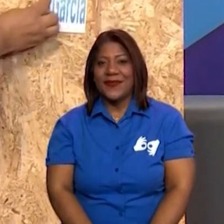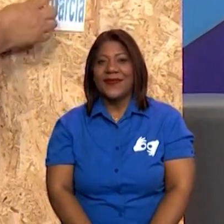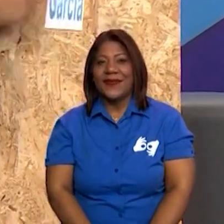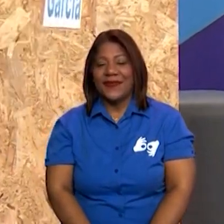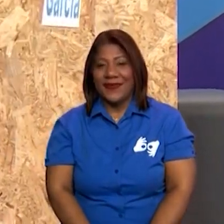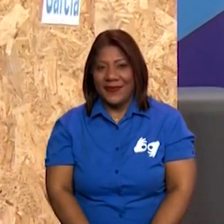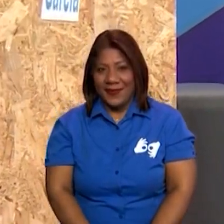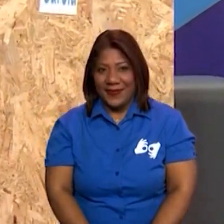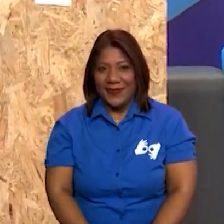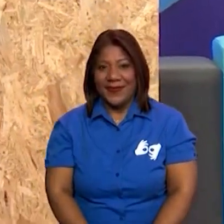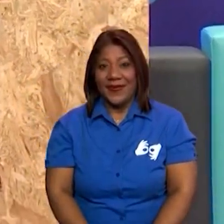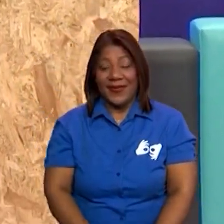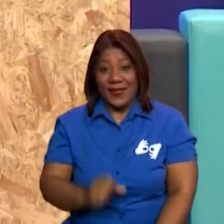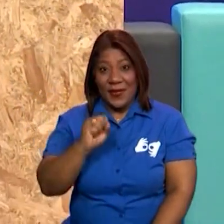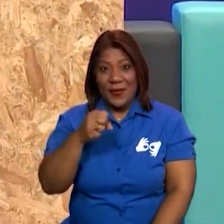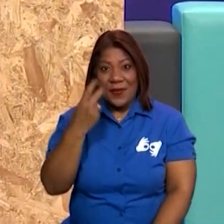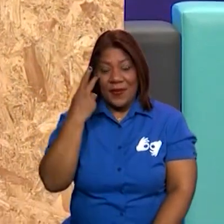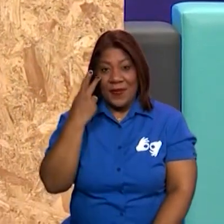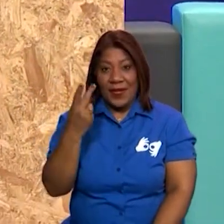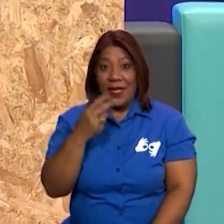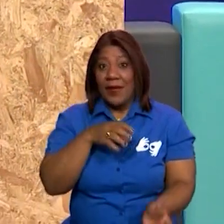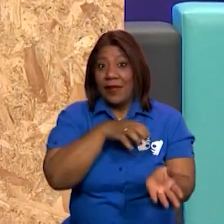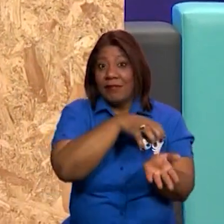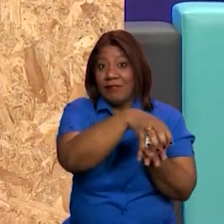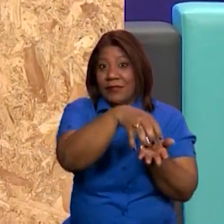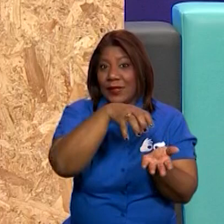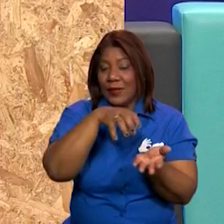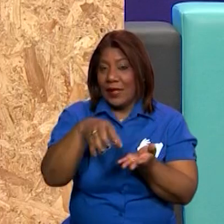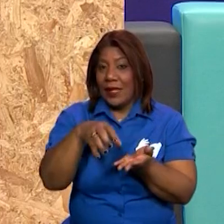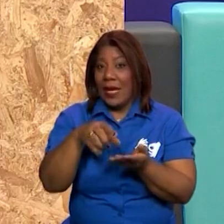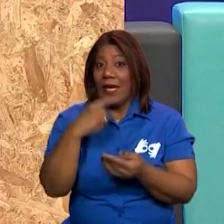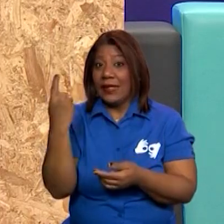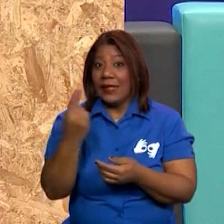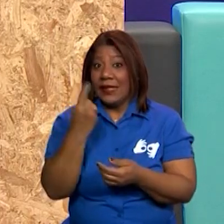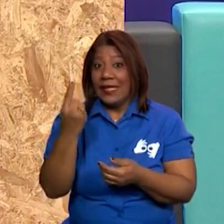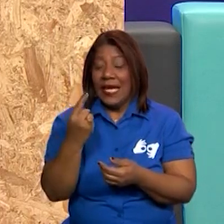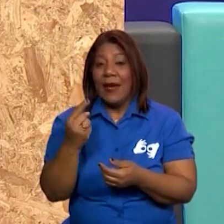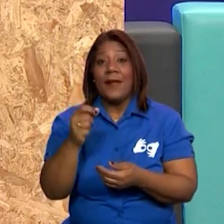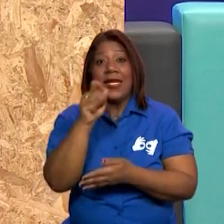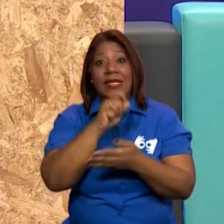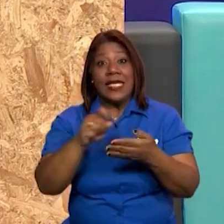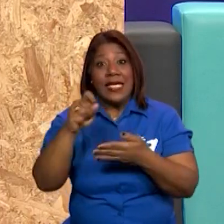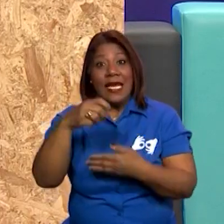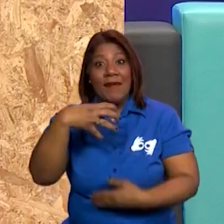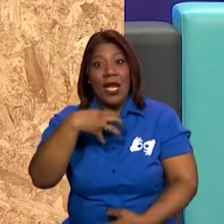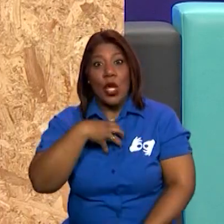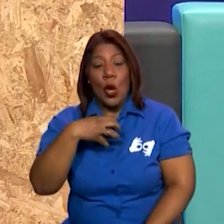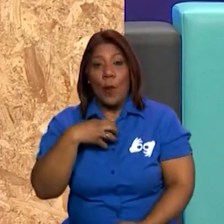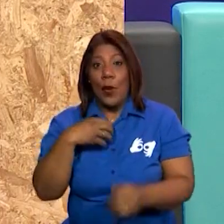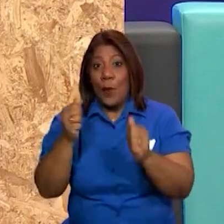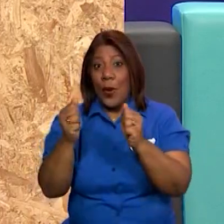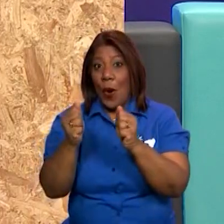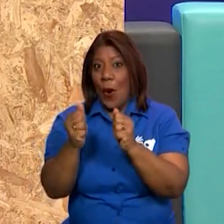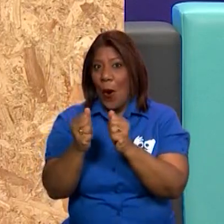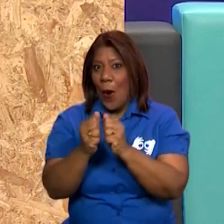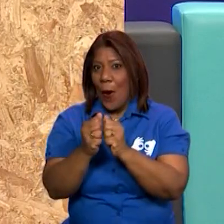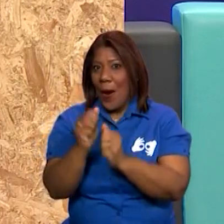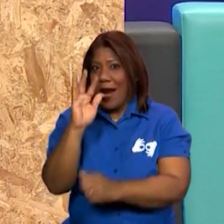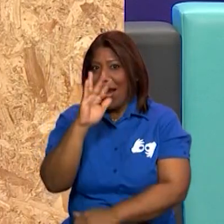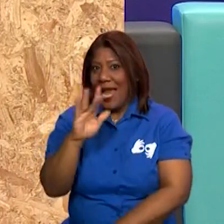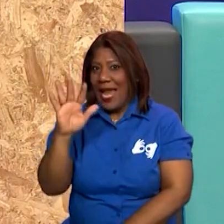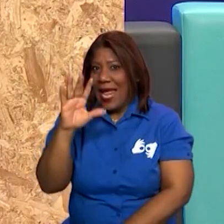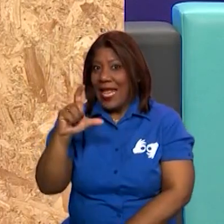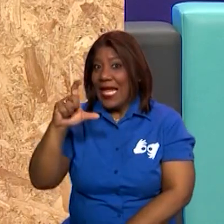un apellido y, como pueden observar, inicia con mayúscula, al igual que el nombre de la provincia también iniciaba con